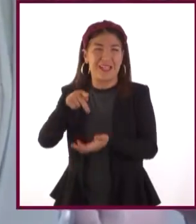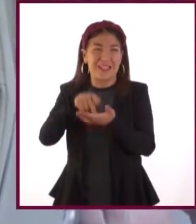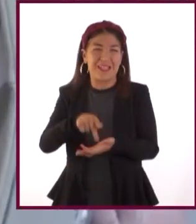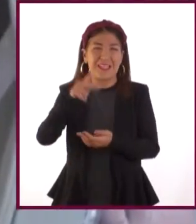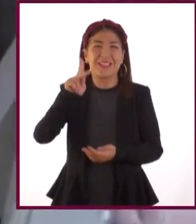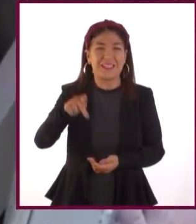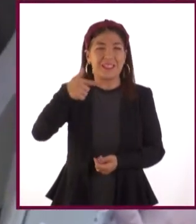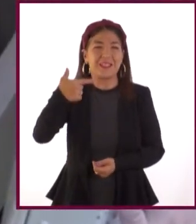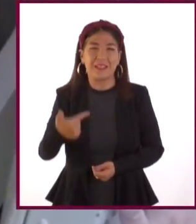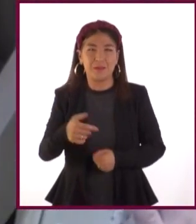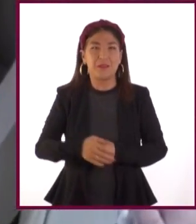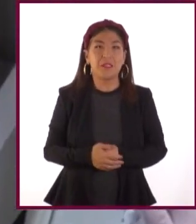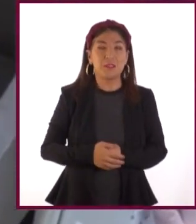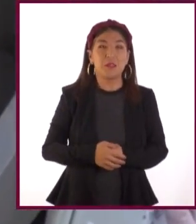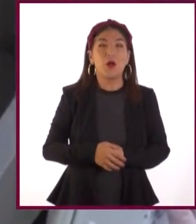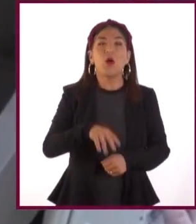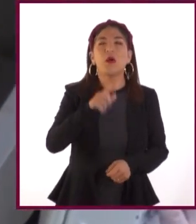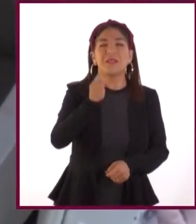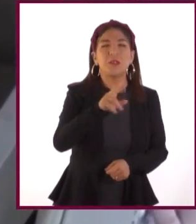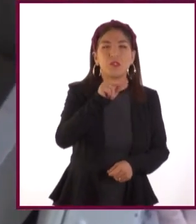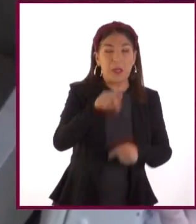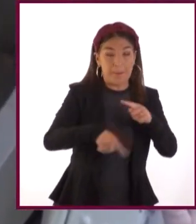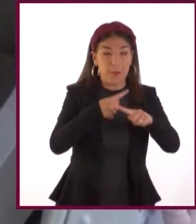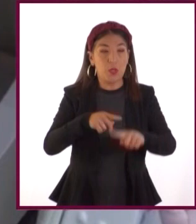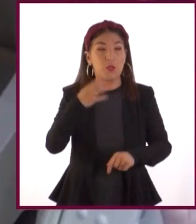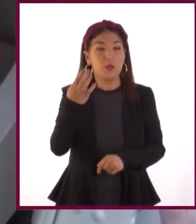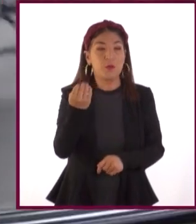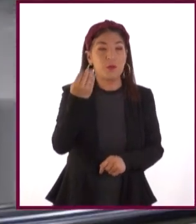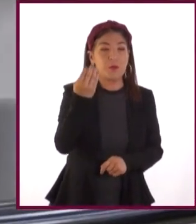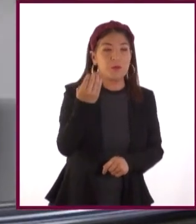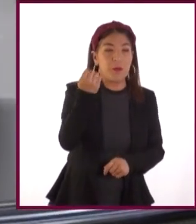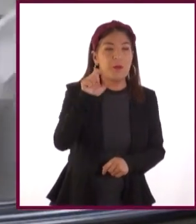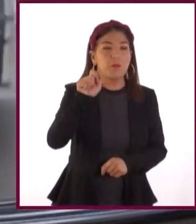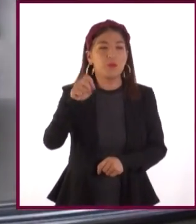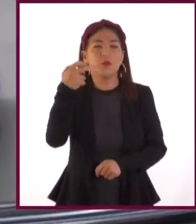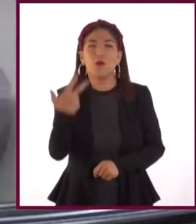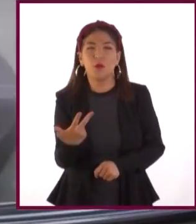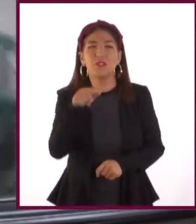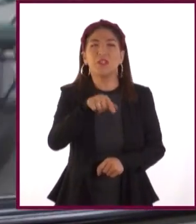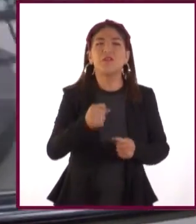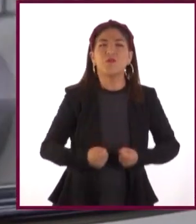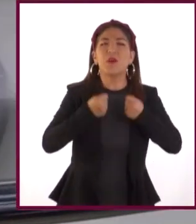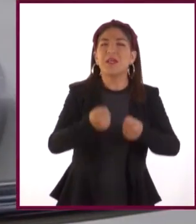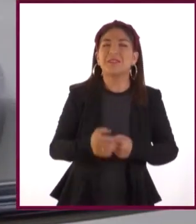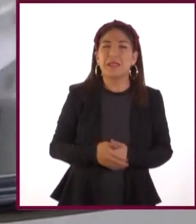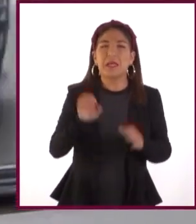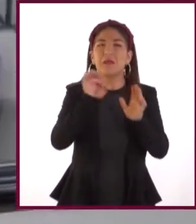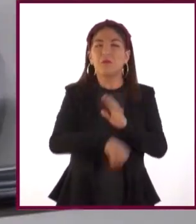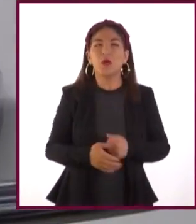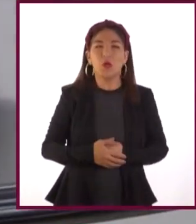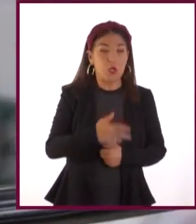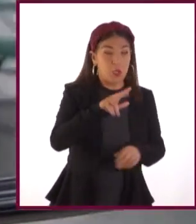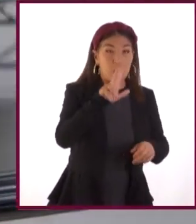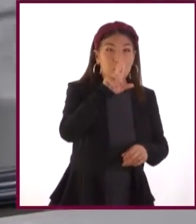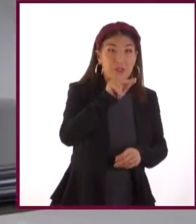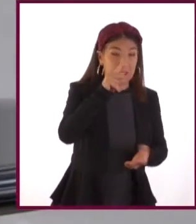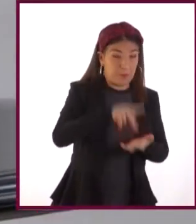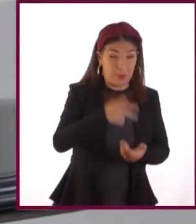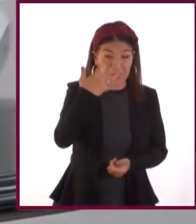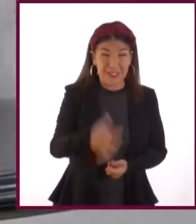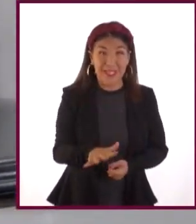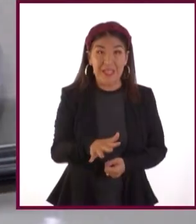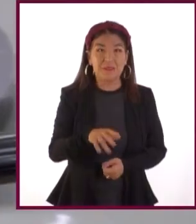cambios de velocidad que experimentan los astronautas son aproximadamente 3 veces lo que una persona normal siente en la Tierra. O sea